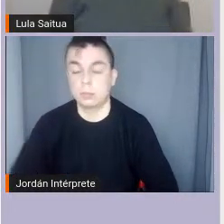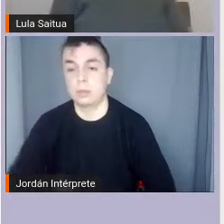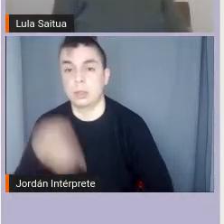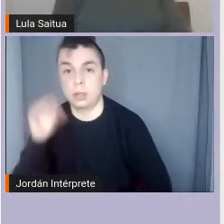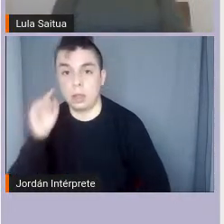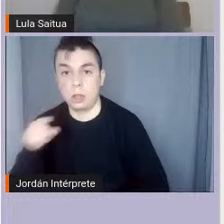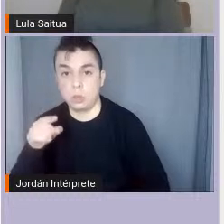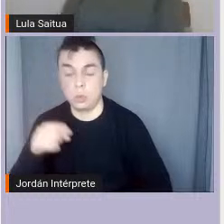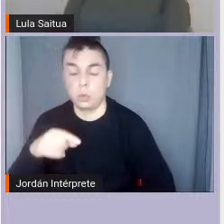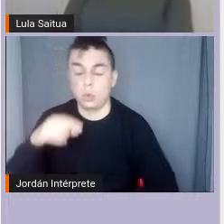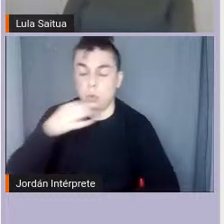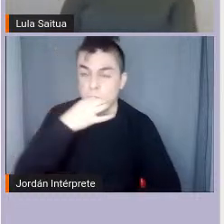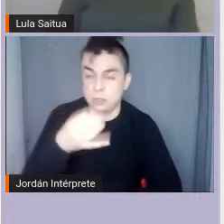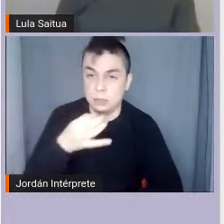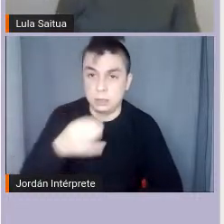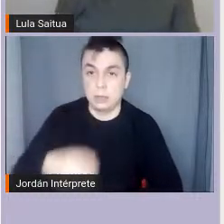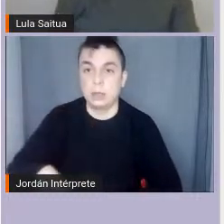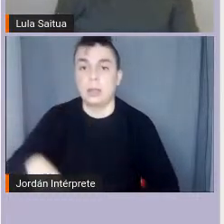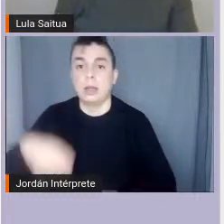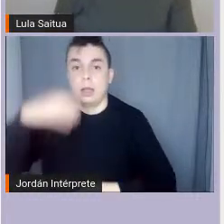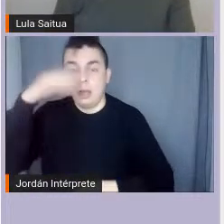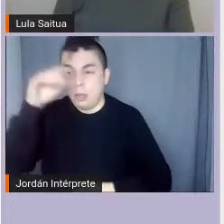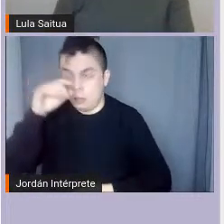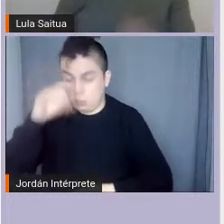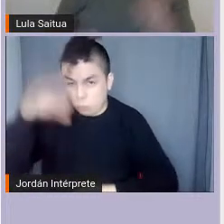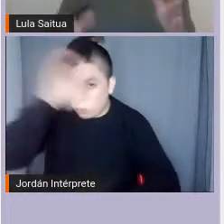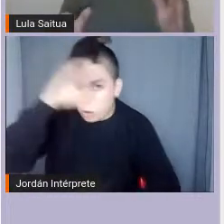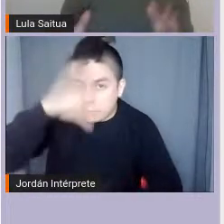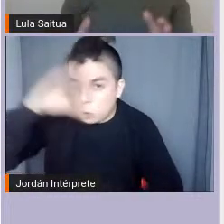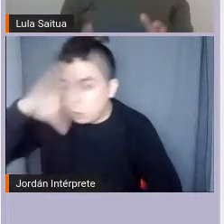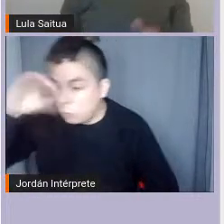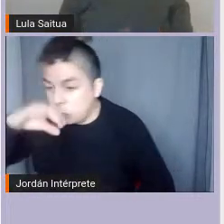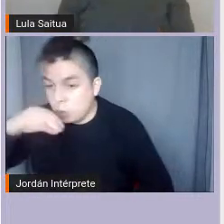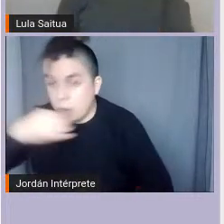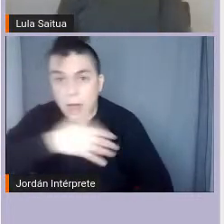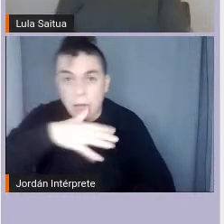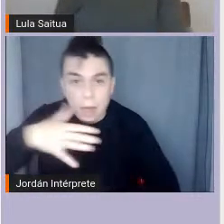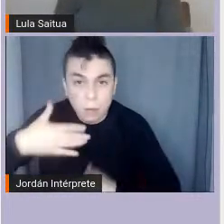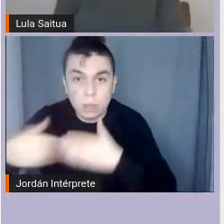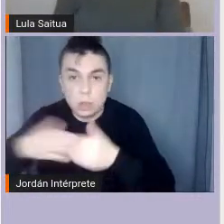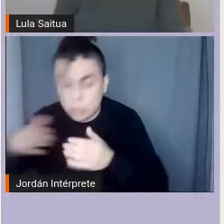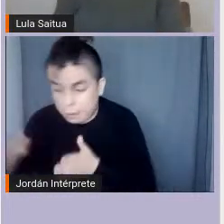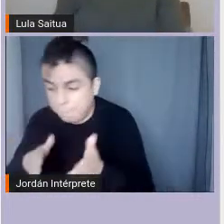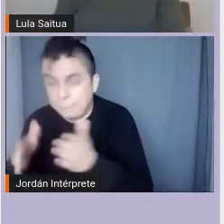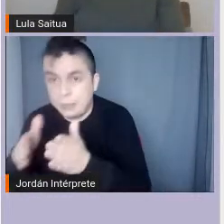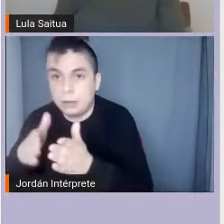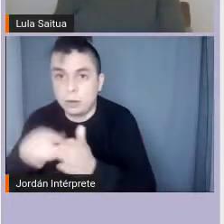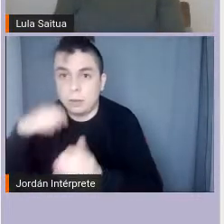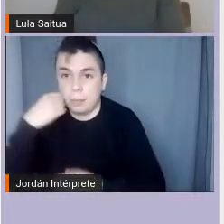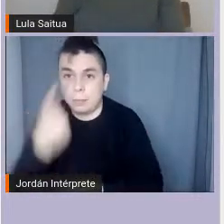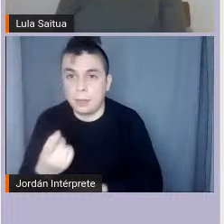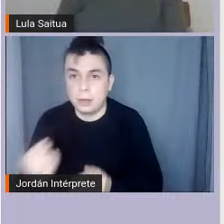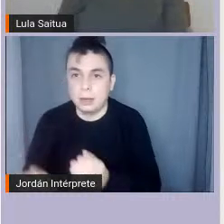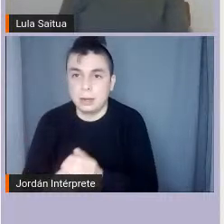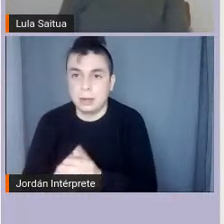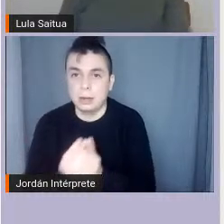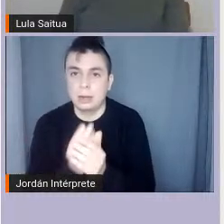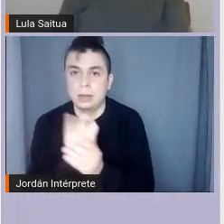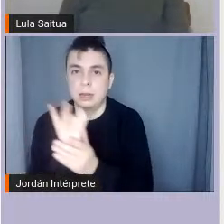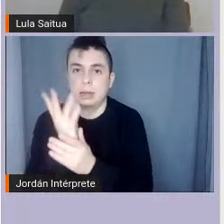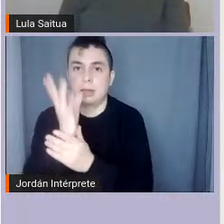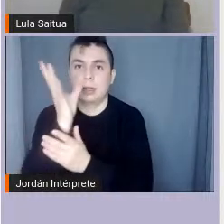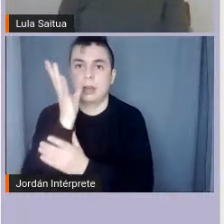busca, busca, agüita tu sendero, para que yo crezca perfumada y fresca. Abre